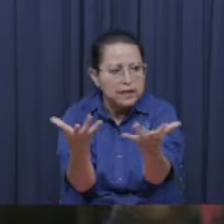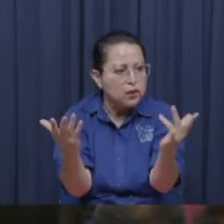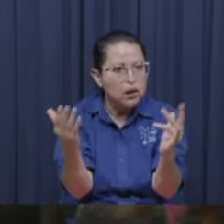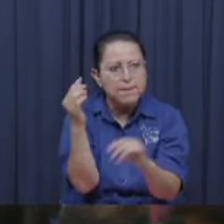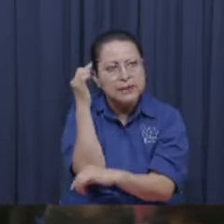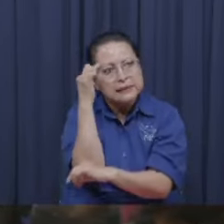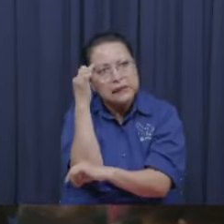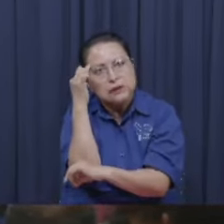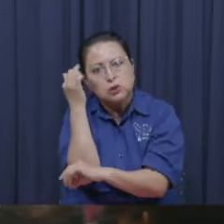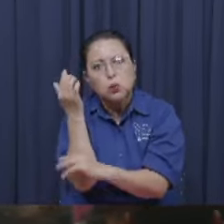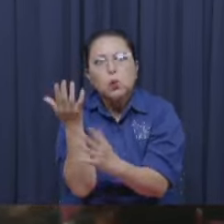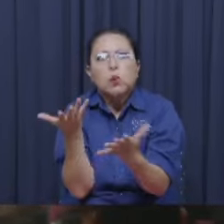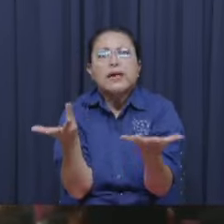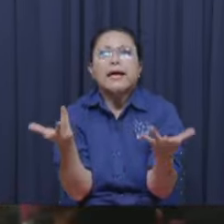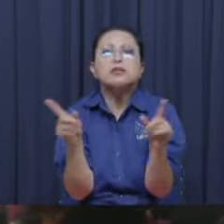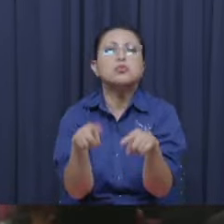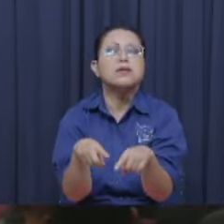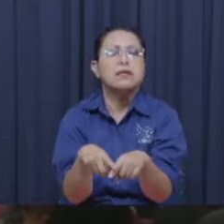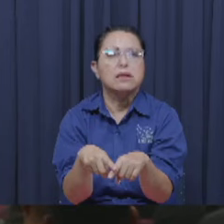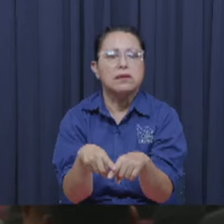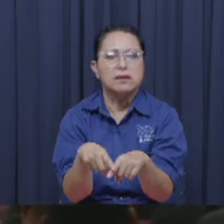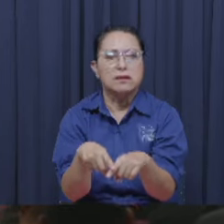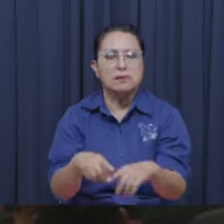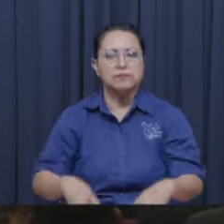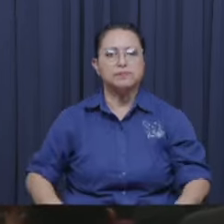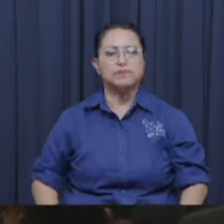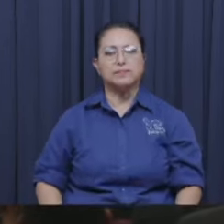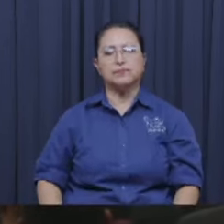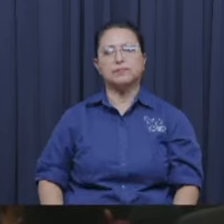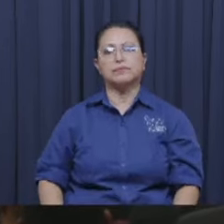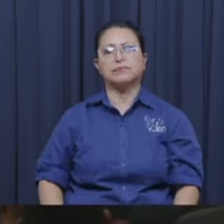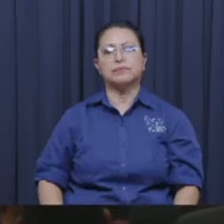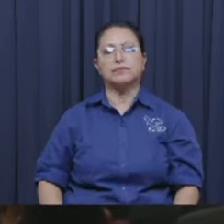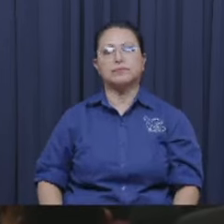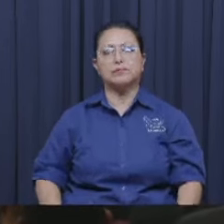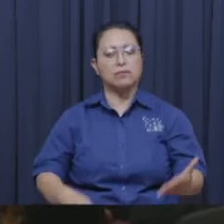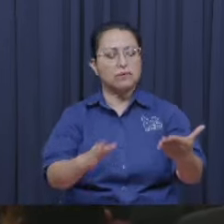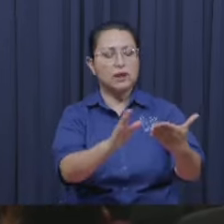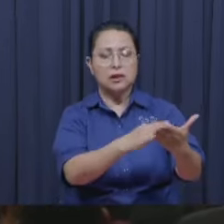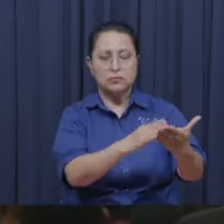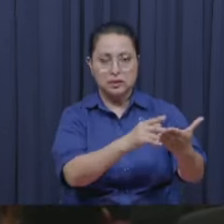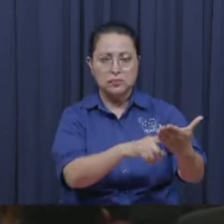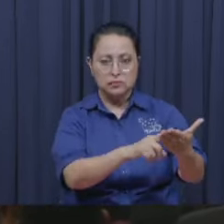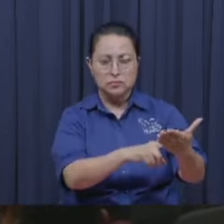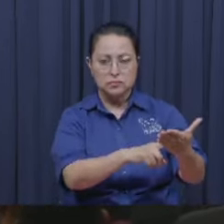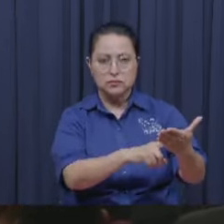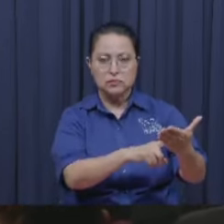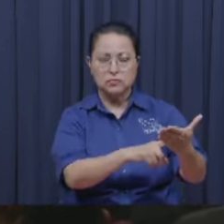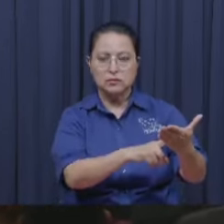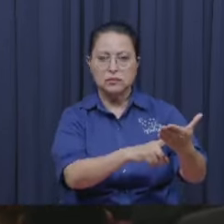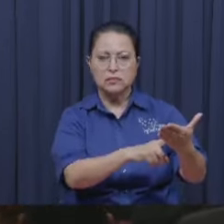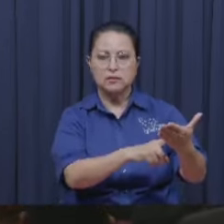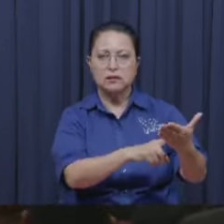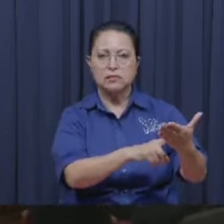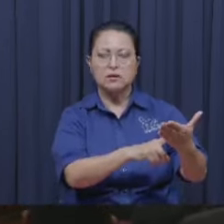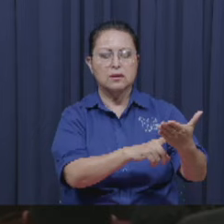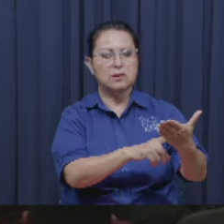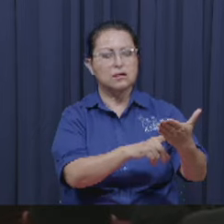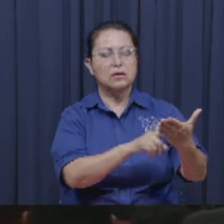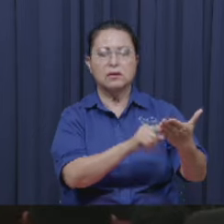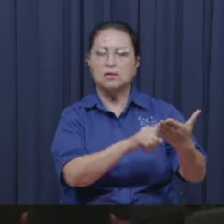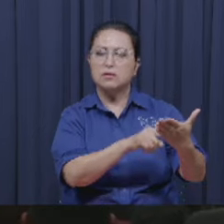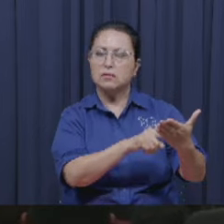Mire, empecemos a verlo desde otro punto de vista, no solamente de lo que tal vez nos